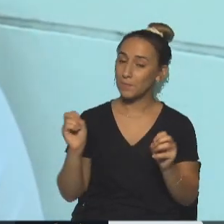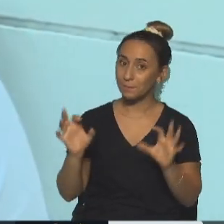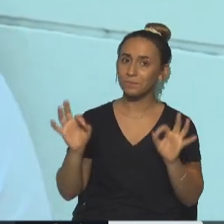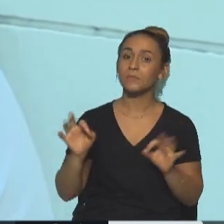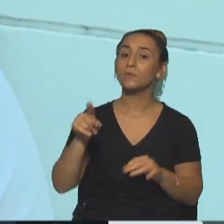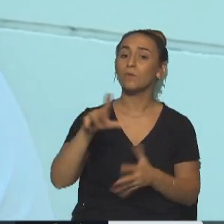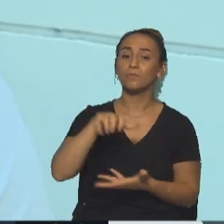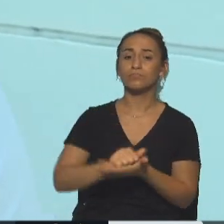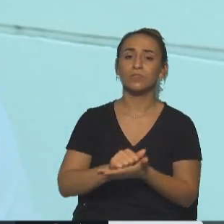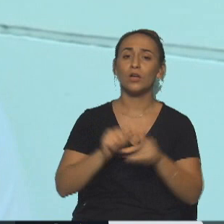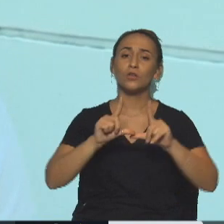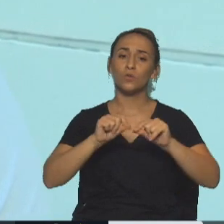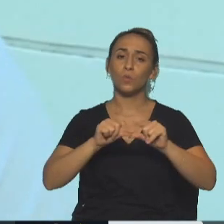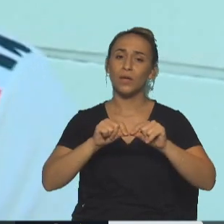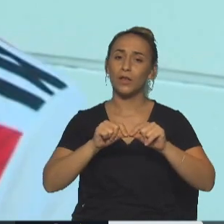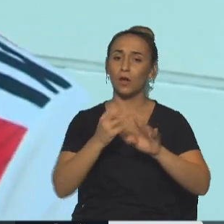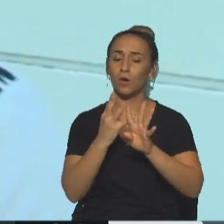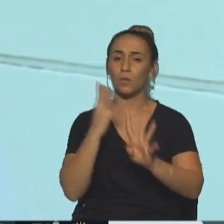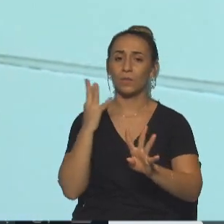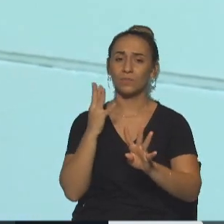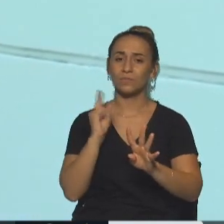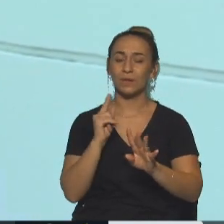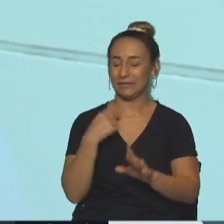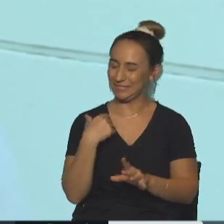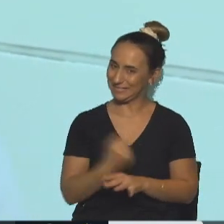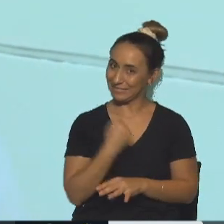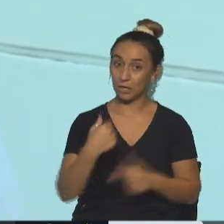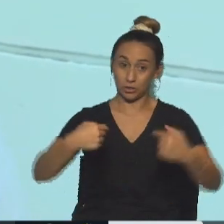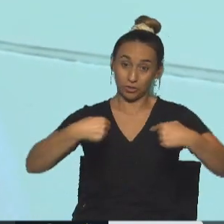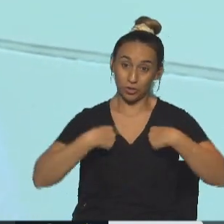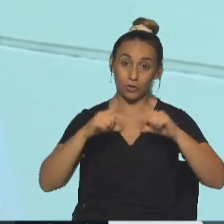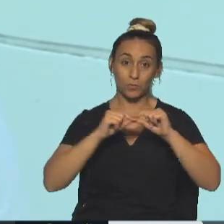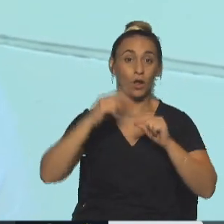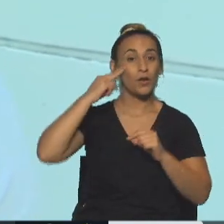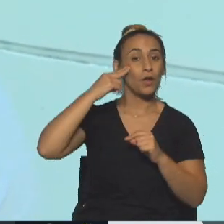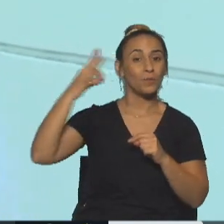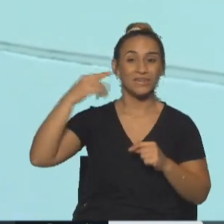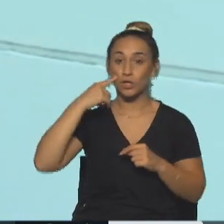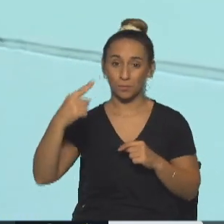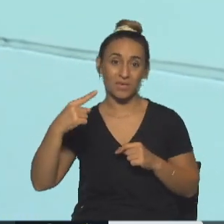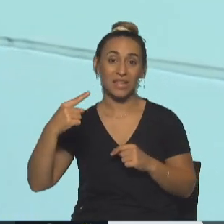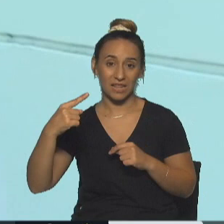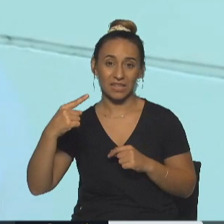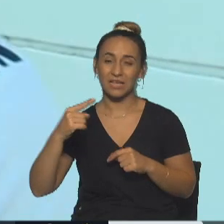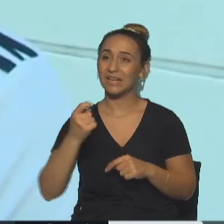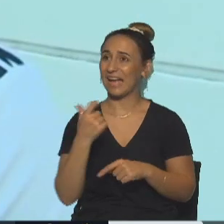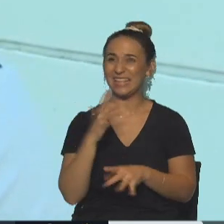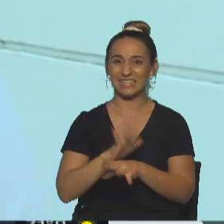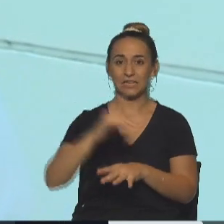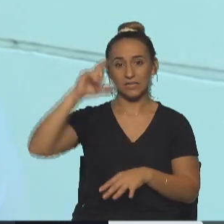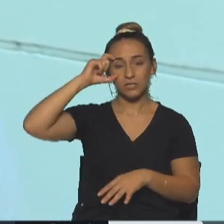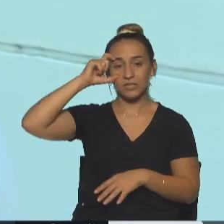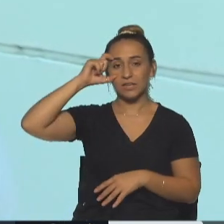la fila, ¿qué número tenías en la cola? Fue una pelea. Yo, de mi parte, tenía el 900.000. Tenía 10 canchas para llenar.